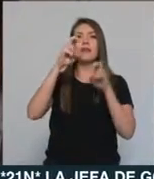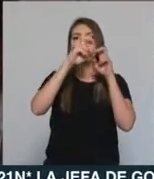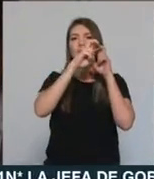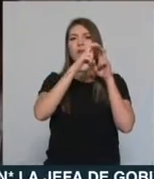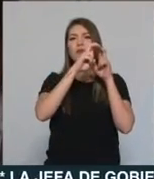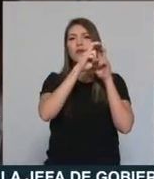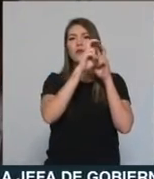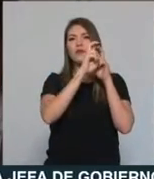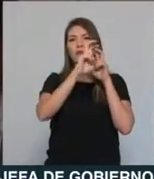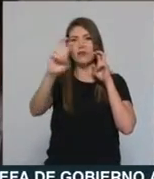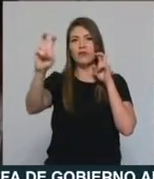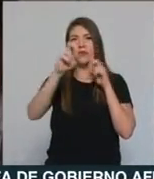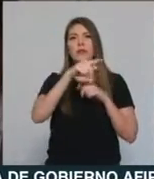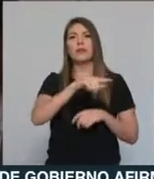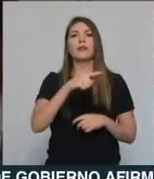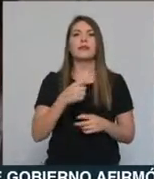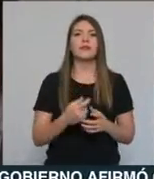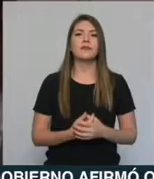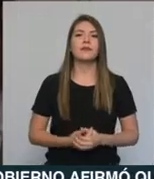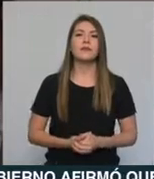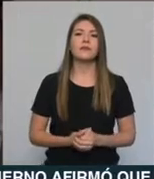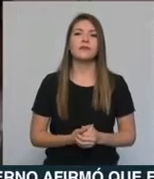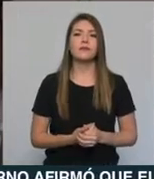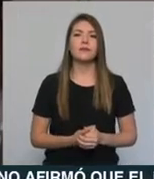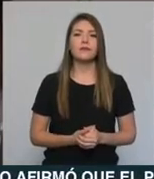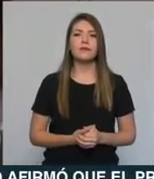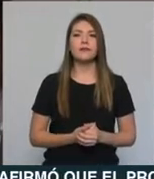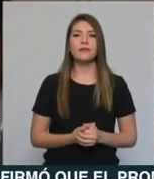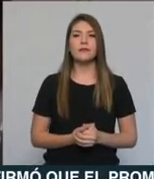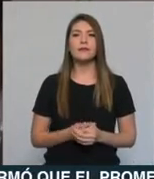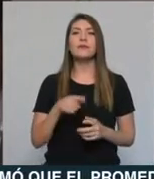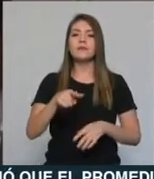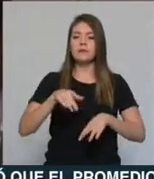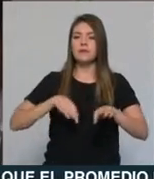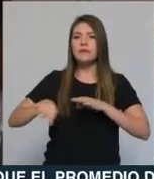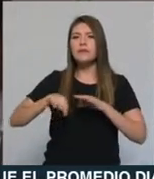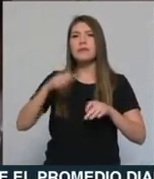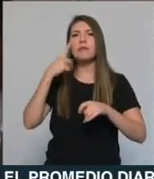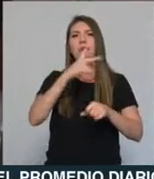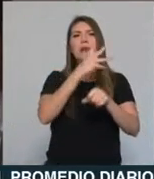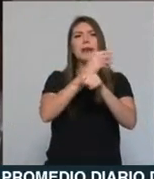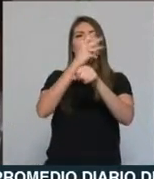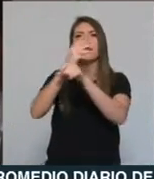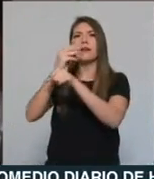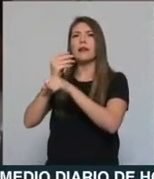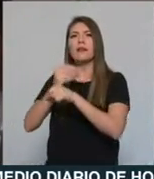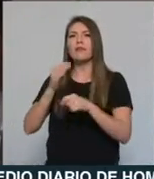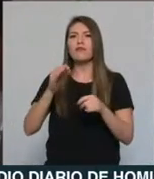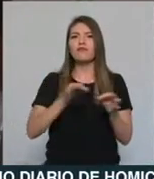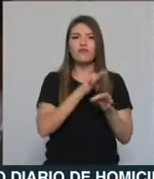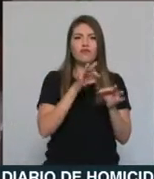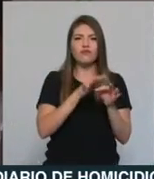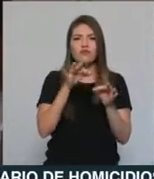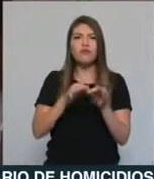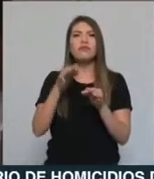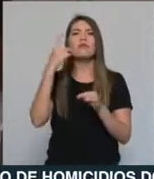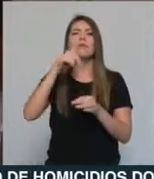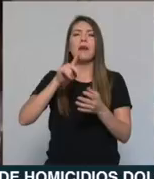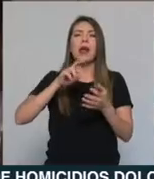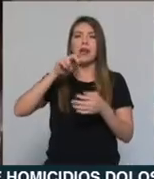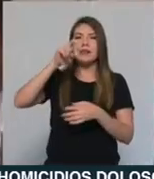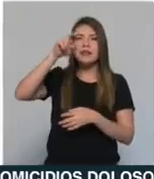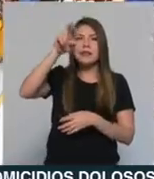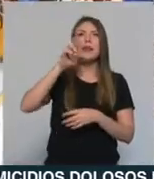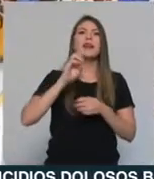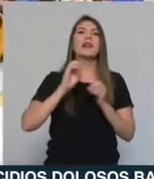se trabaja intensamente en un programa de mantenimiento mayor de instalaciones fijas, escaleras y mantenimiento de